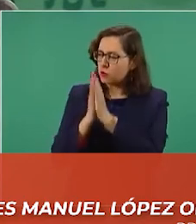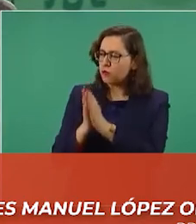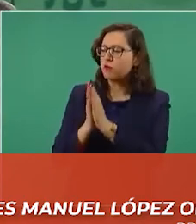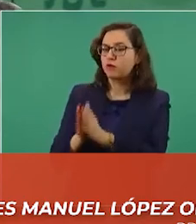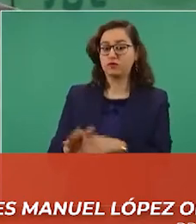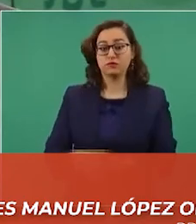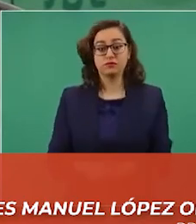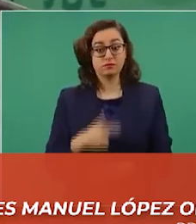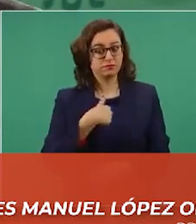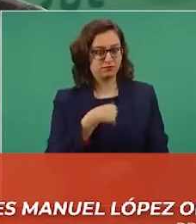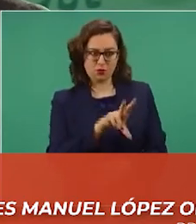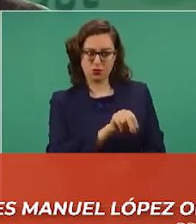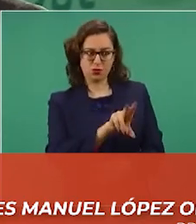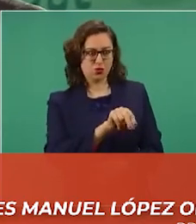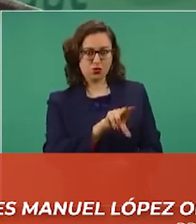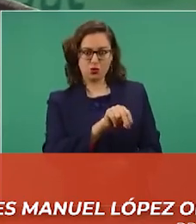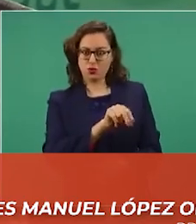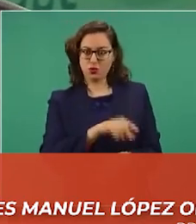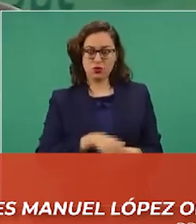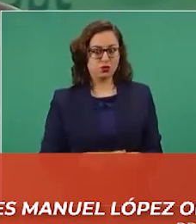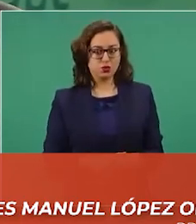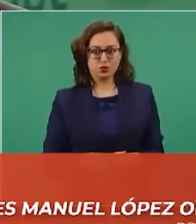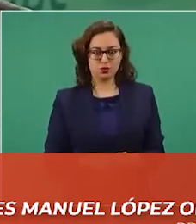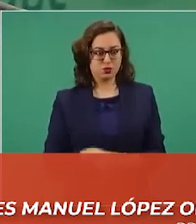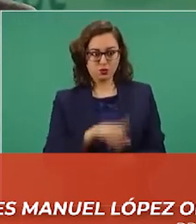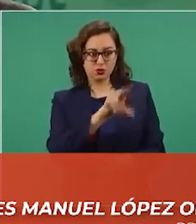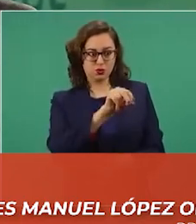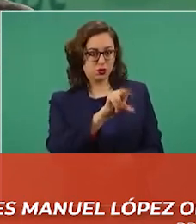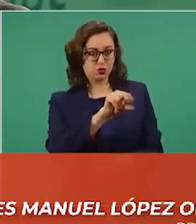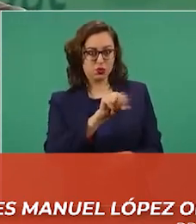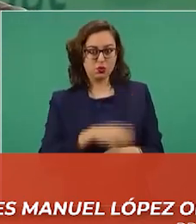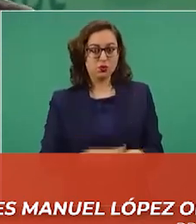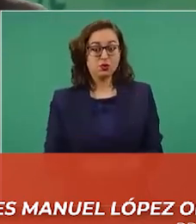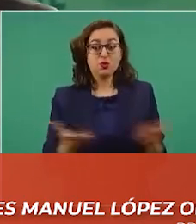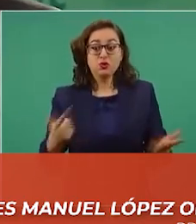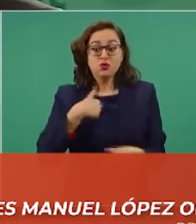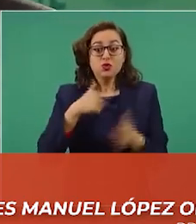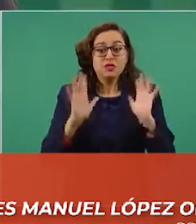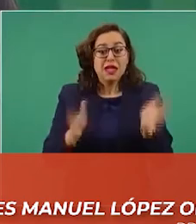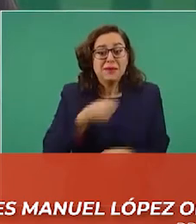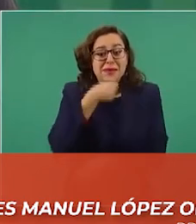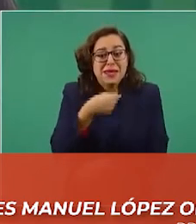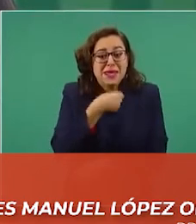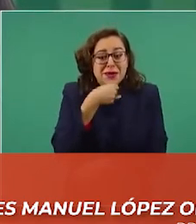Decía, no, ¿qué no ven? Que ya estoy chocheando.